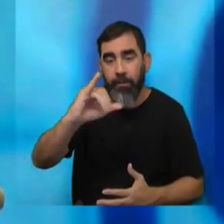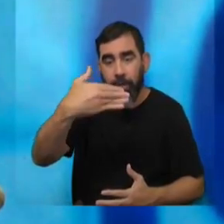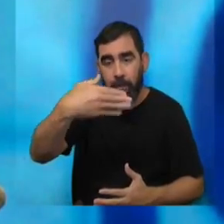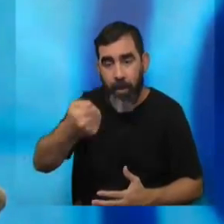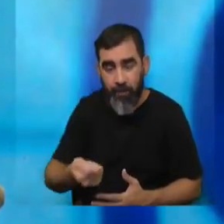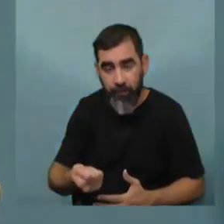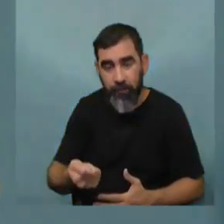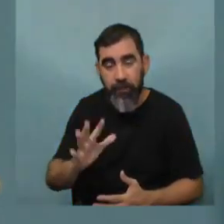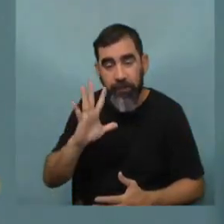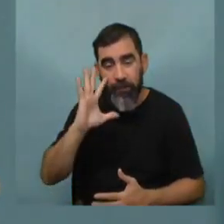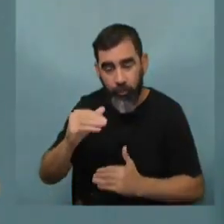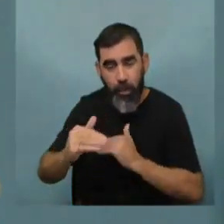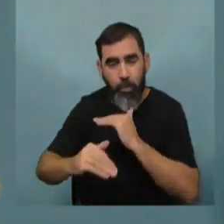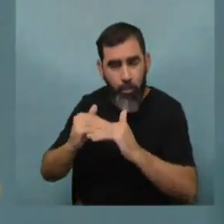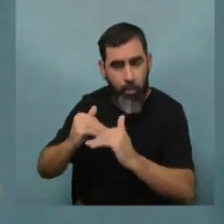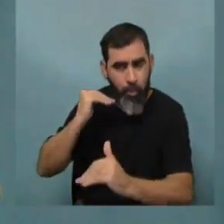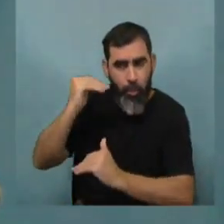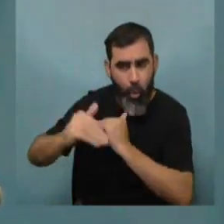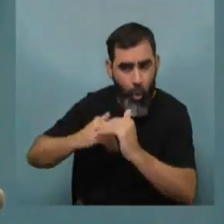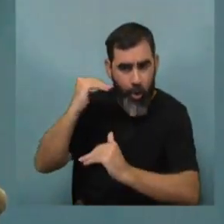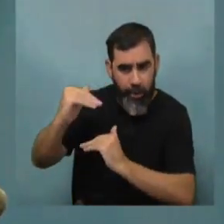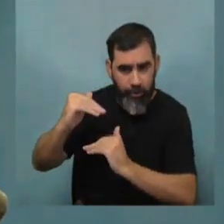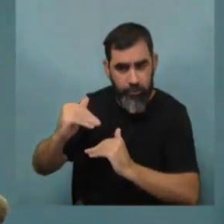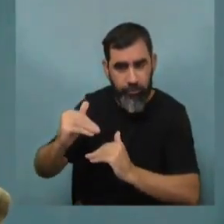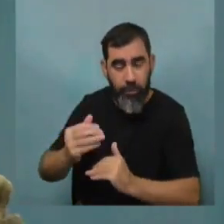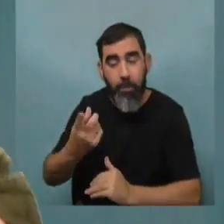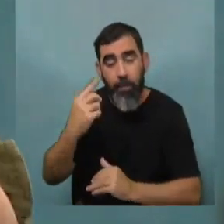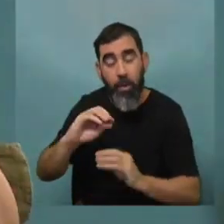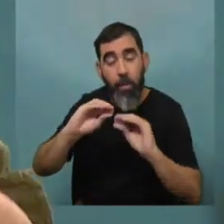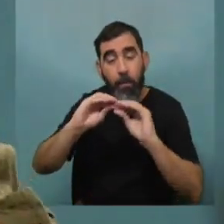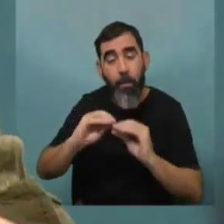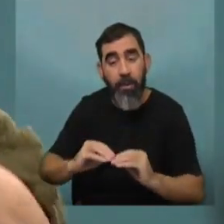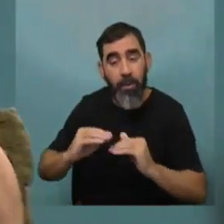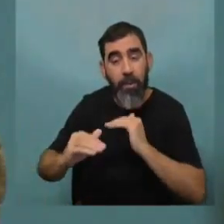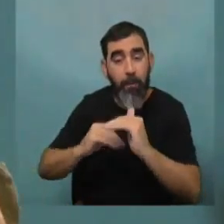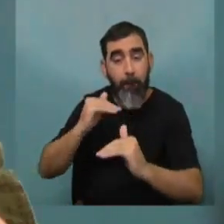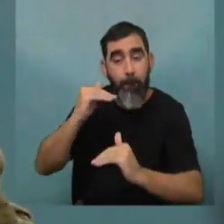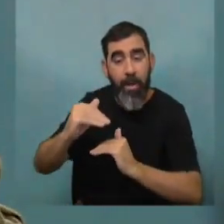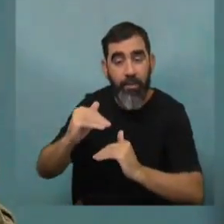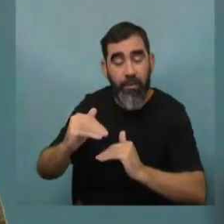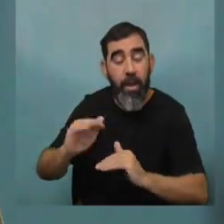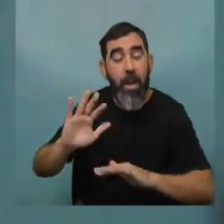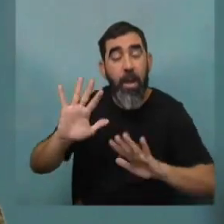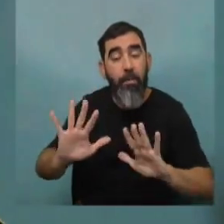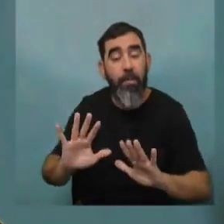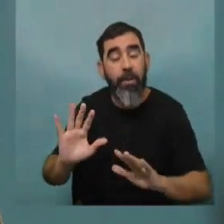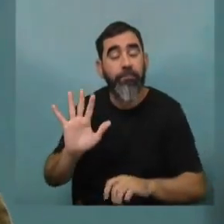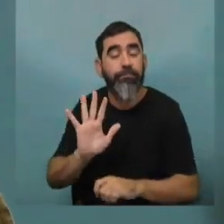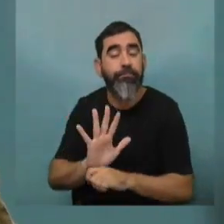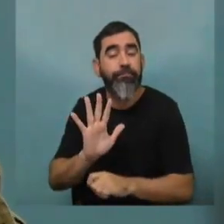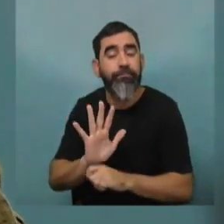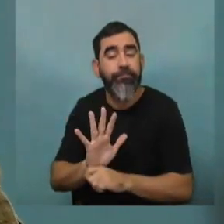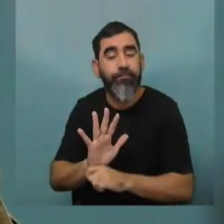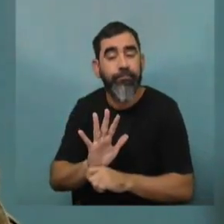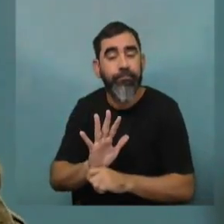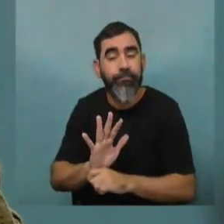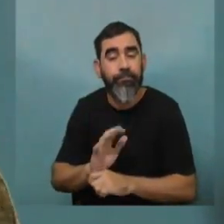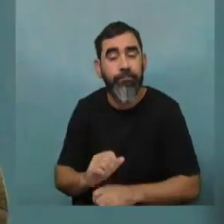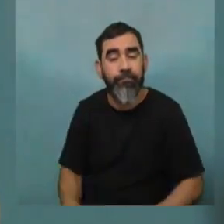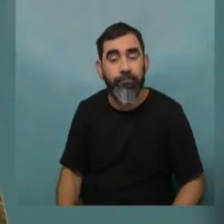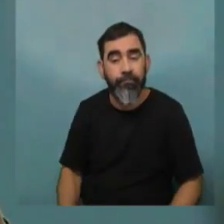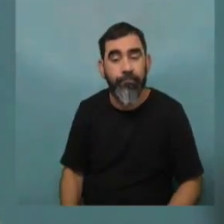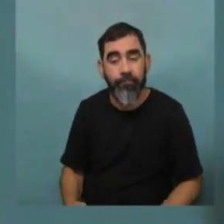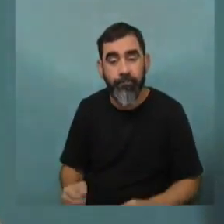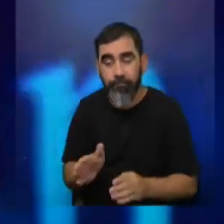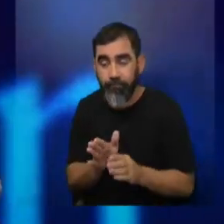y se nota el progreso, ¿no? Se nota el progreso, pero es una matemática avanzada que tal vez es un poco